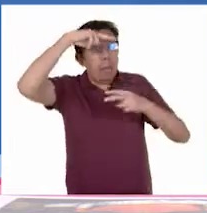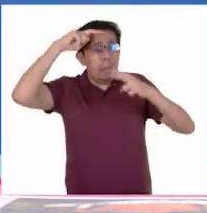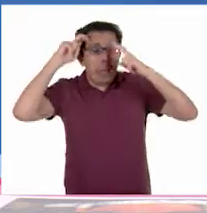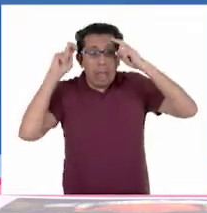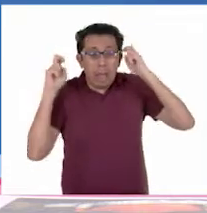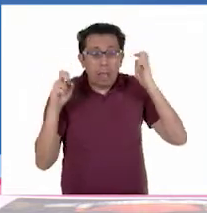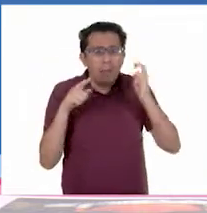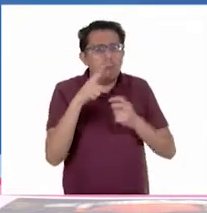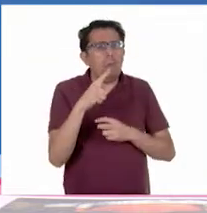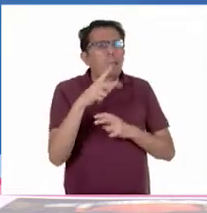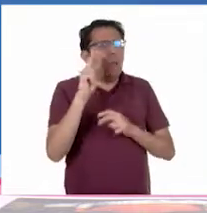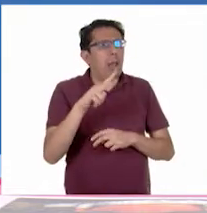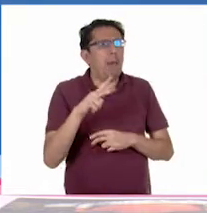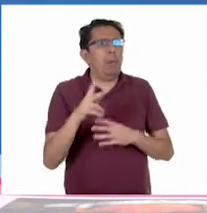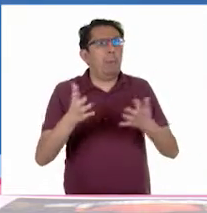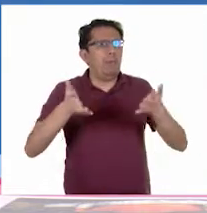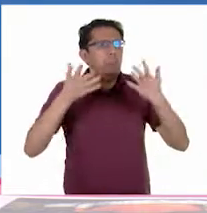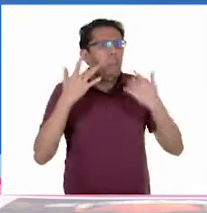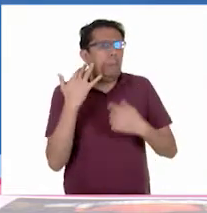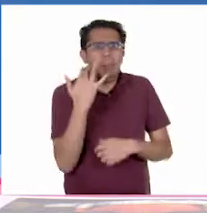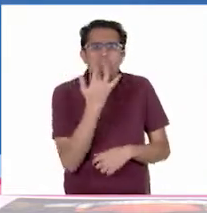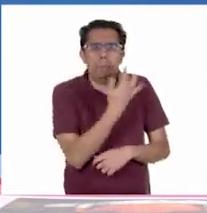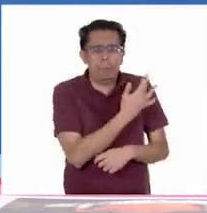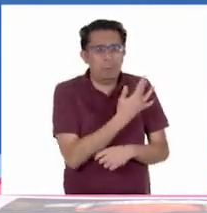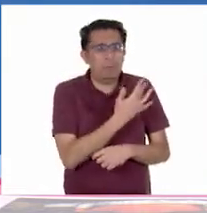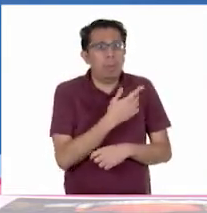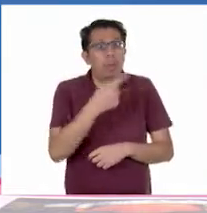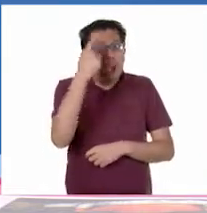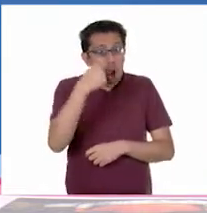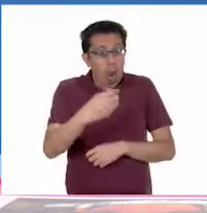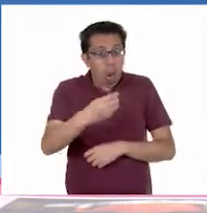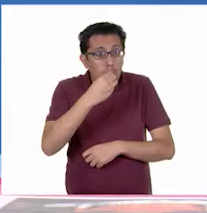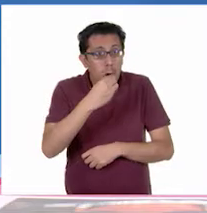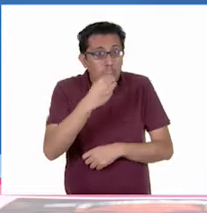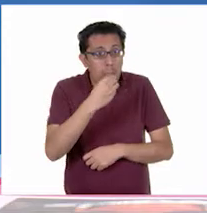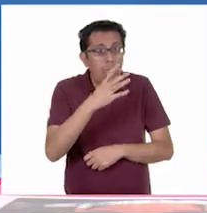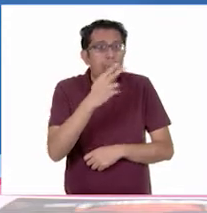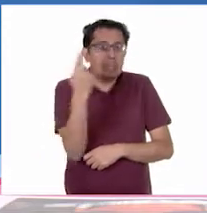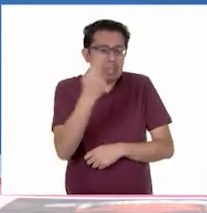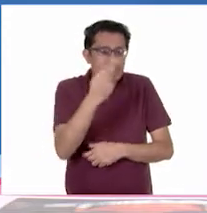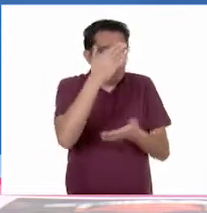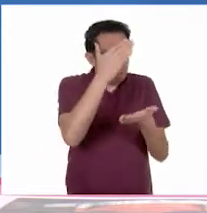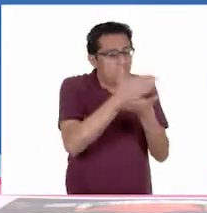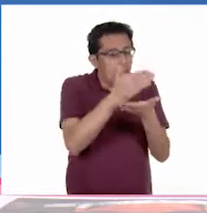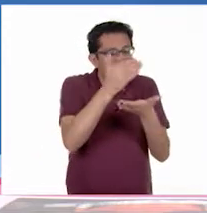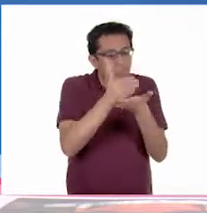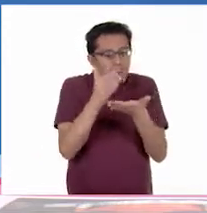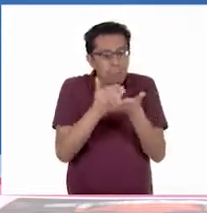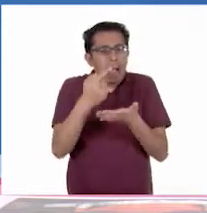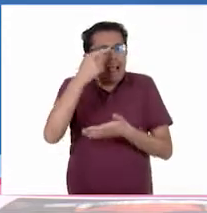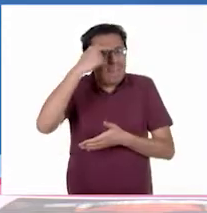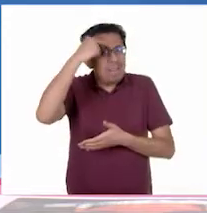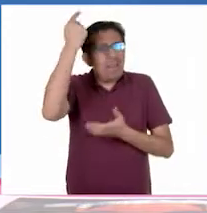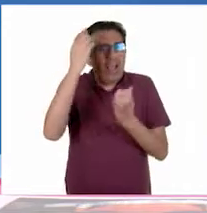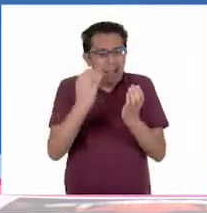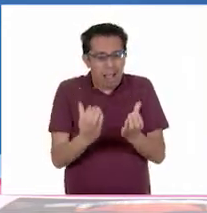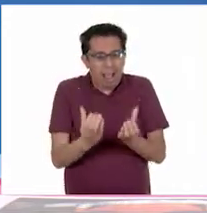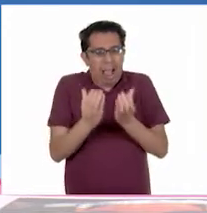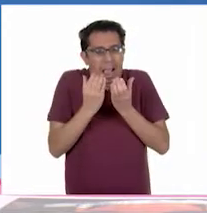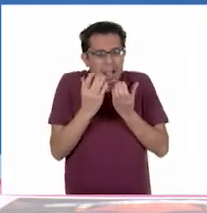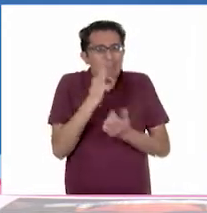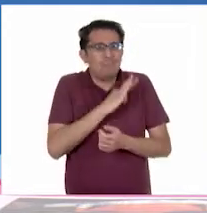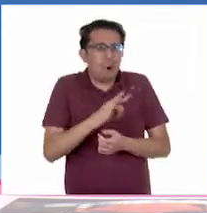y pues para comerla se corta en rebanadas para que se pueda comer más fácil.